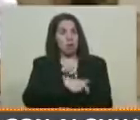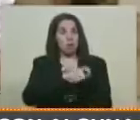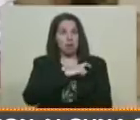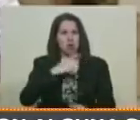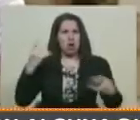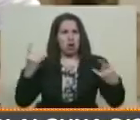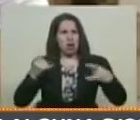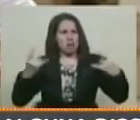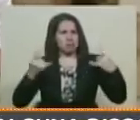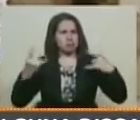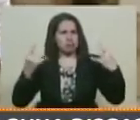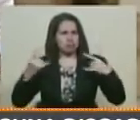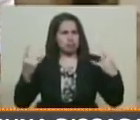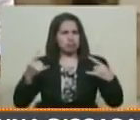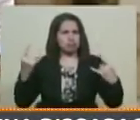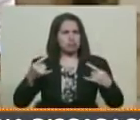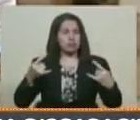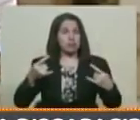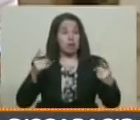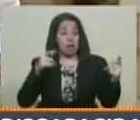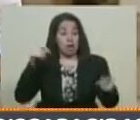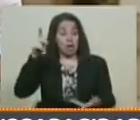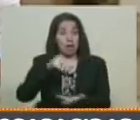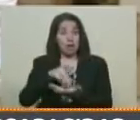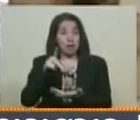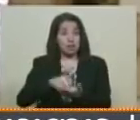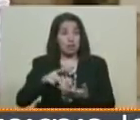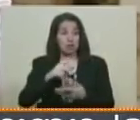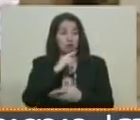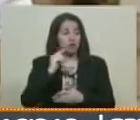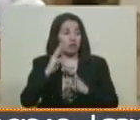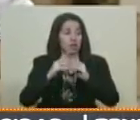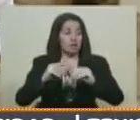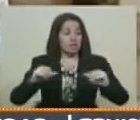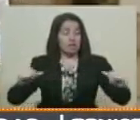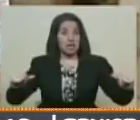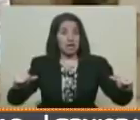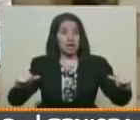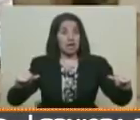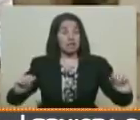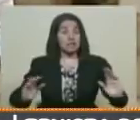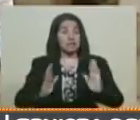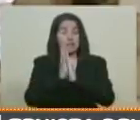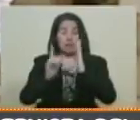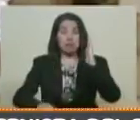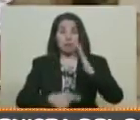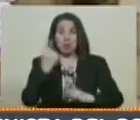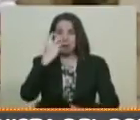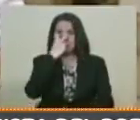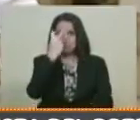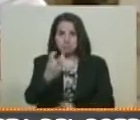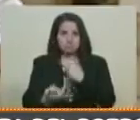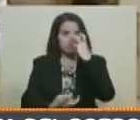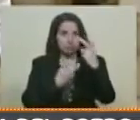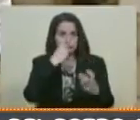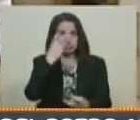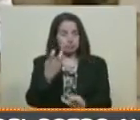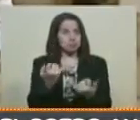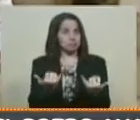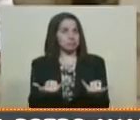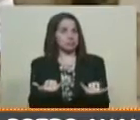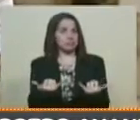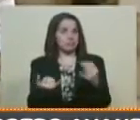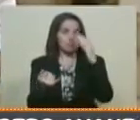que se encuentra en territorio venezolano. Se trata de Tierra Santa, es la primera vez que esta agrupación nos visita, y además, a propósito